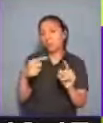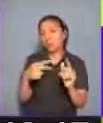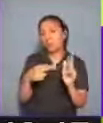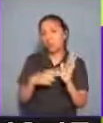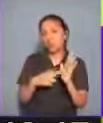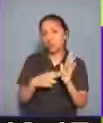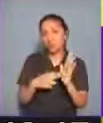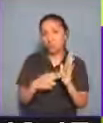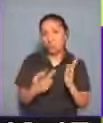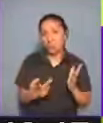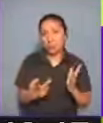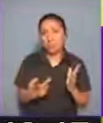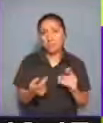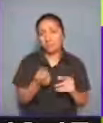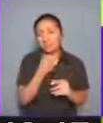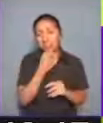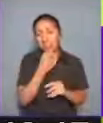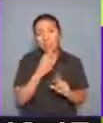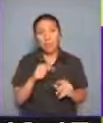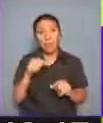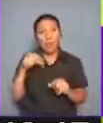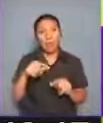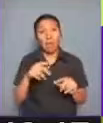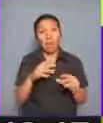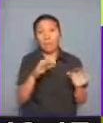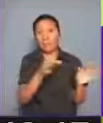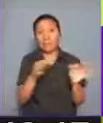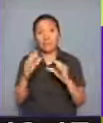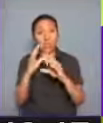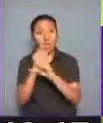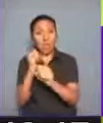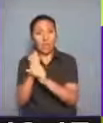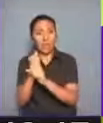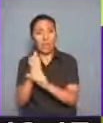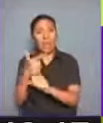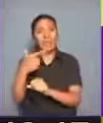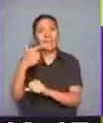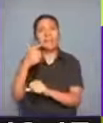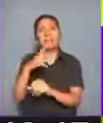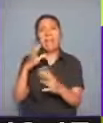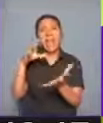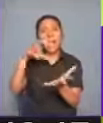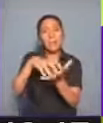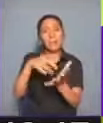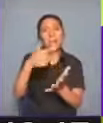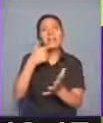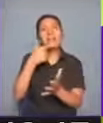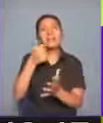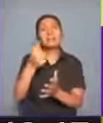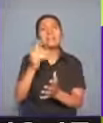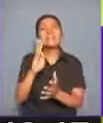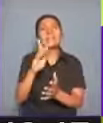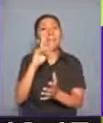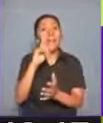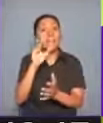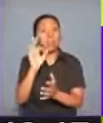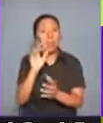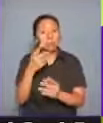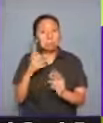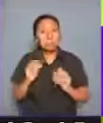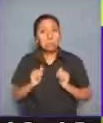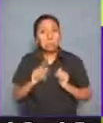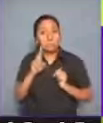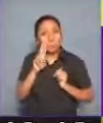ejemplo ahora se está acercando un colectivo de la línea sabio que a ver esperemos a ver si frena o